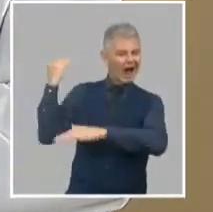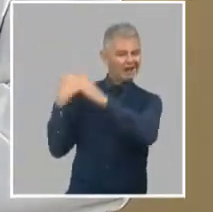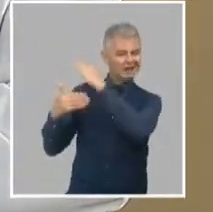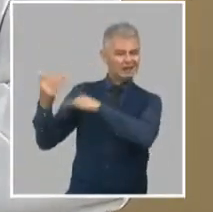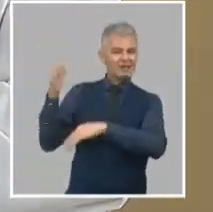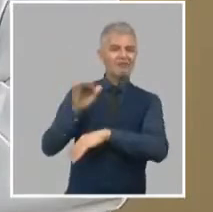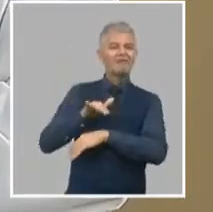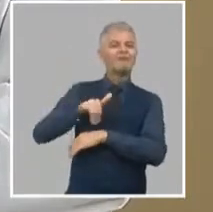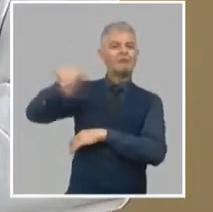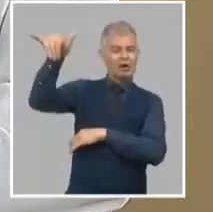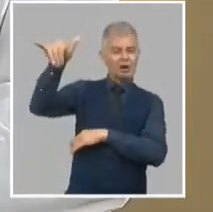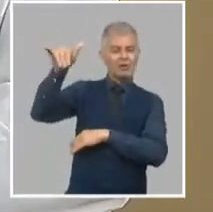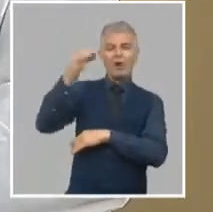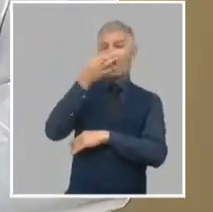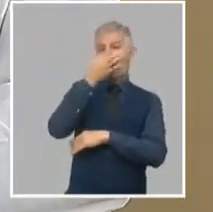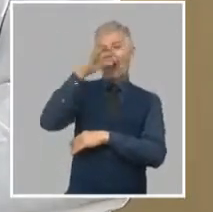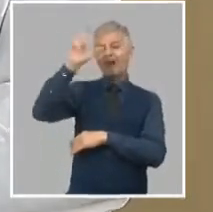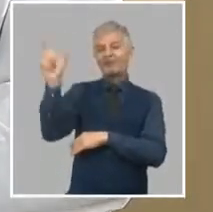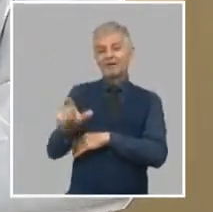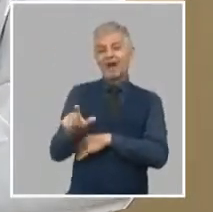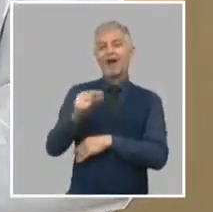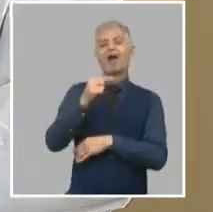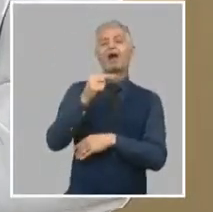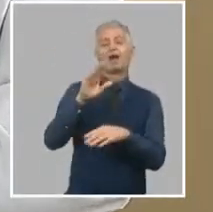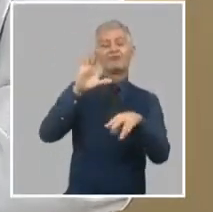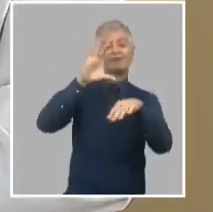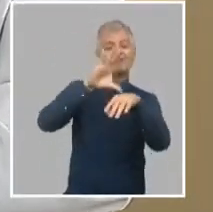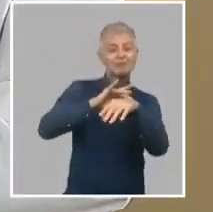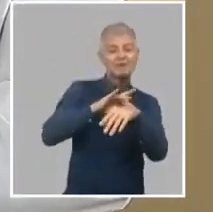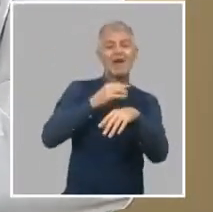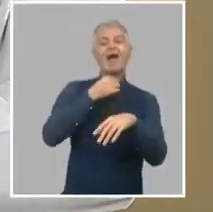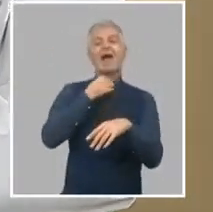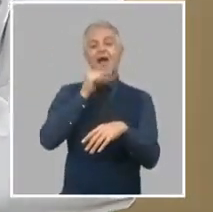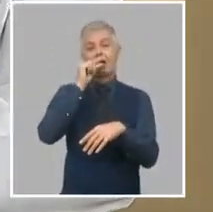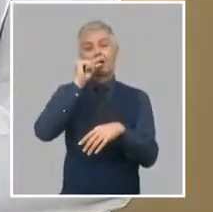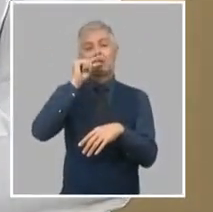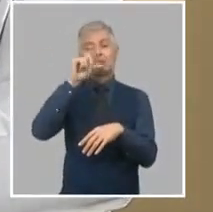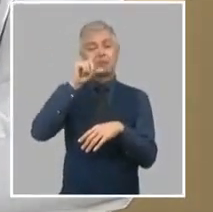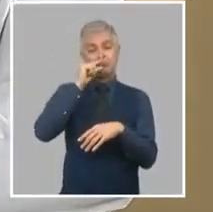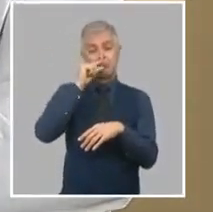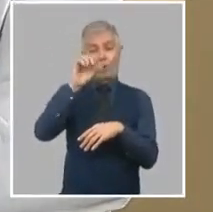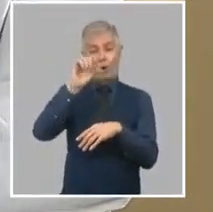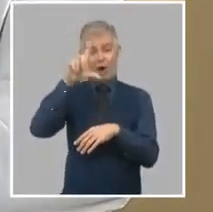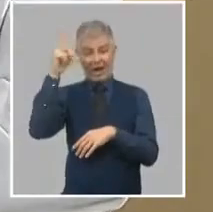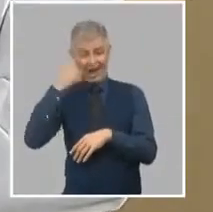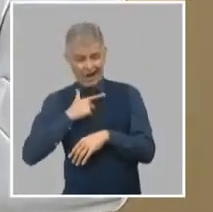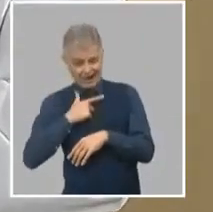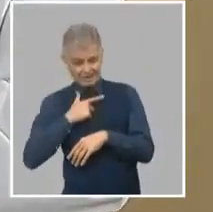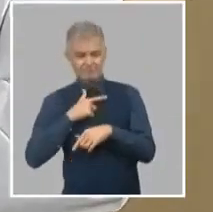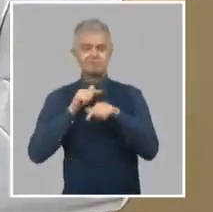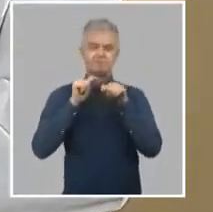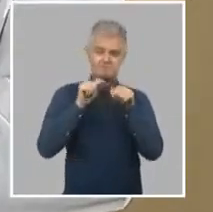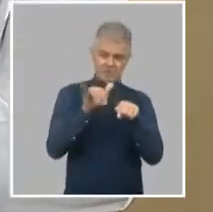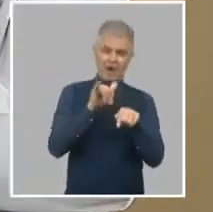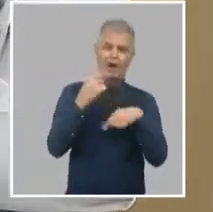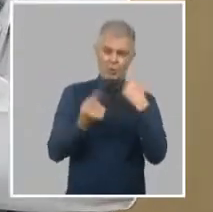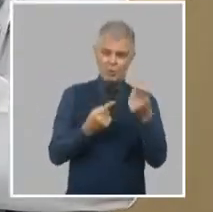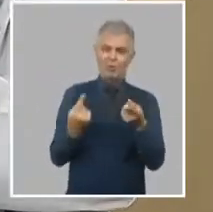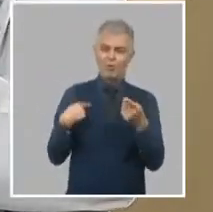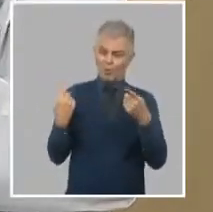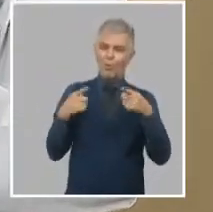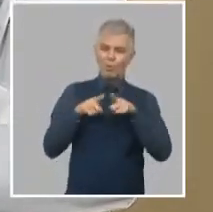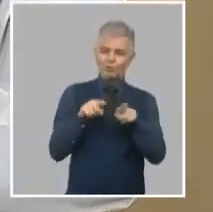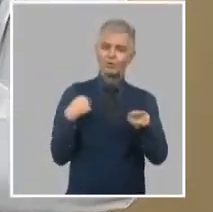ébola en África Occidental en el 2014, muchos de esos compañeros, como decía el compañero Delgado, fueron con nosotros en la brigada. Y